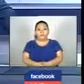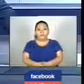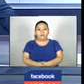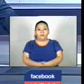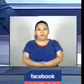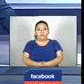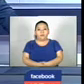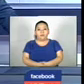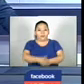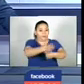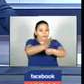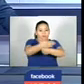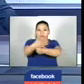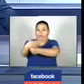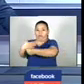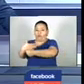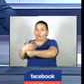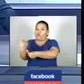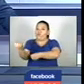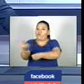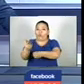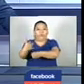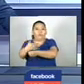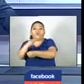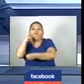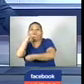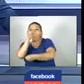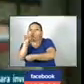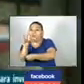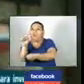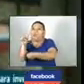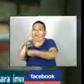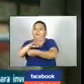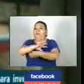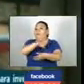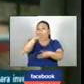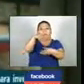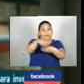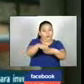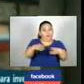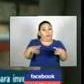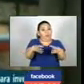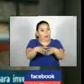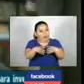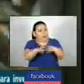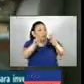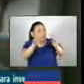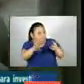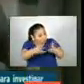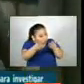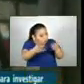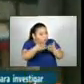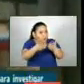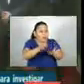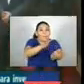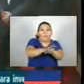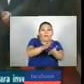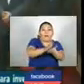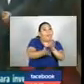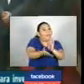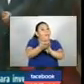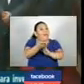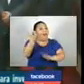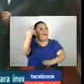Y todos los partidos políticos, a excepción del FMLN, forman parte de la comisión que va a investigar el pago de sobresueldos durante los